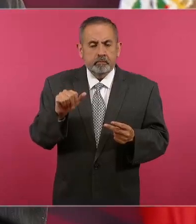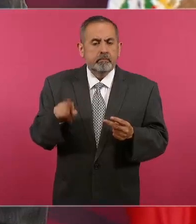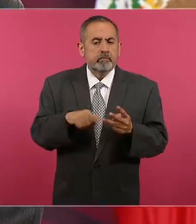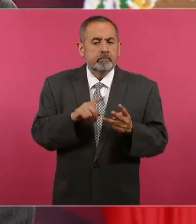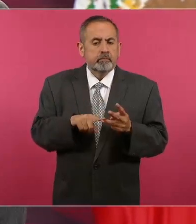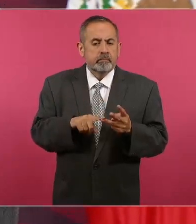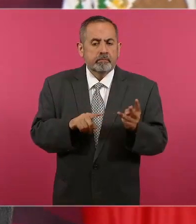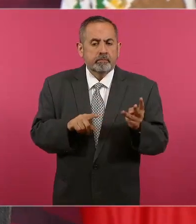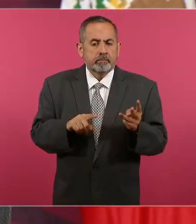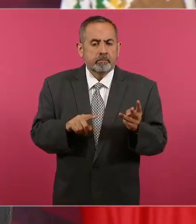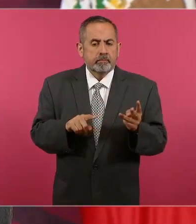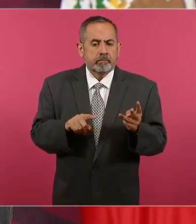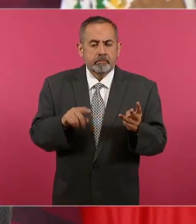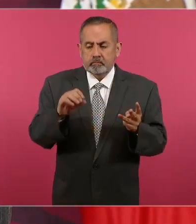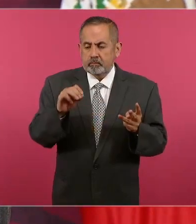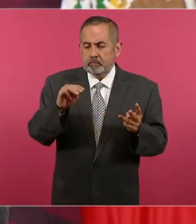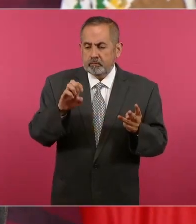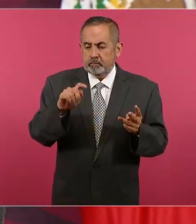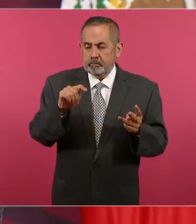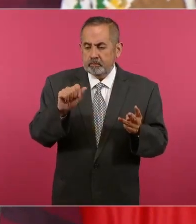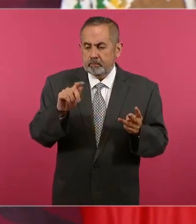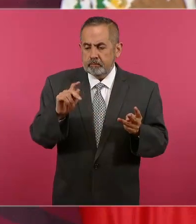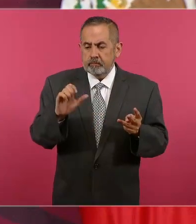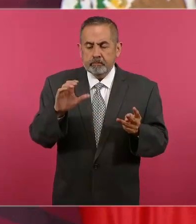Vamos a estar en Ometepec,